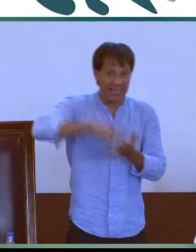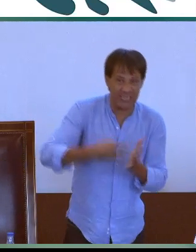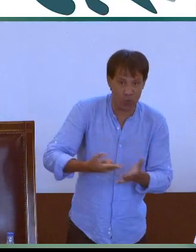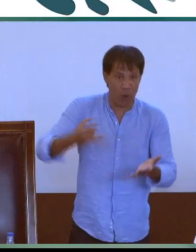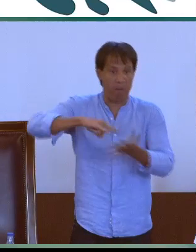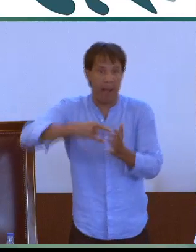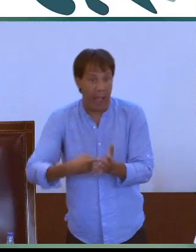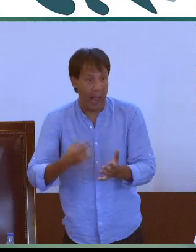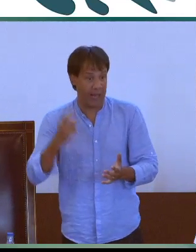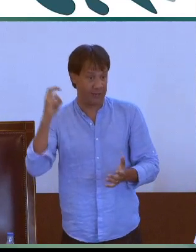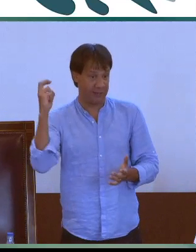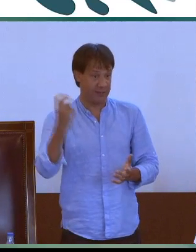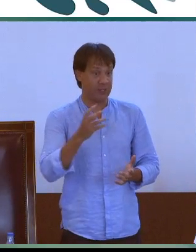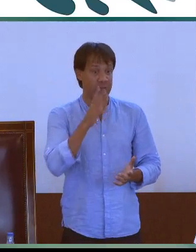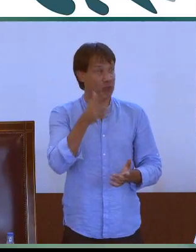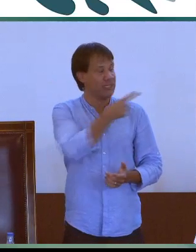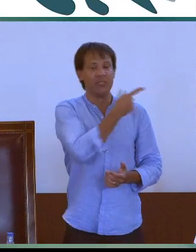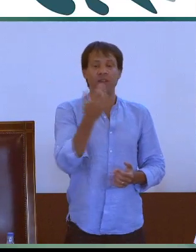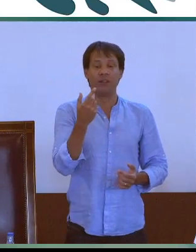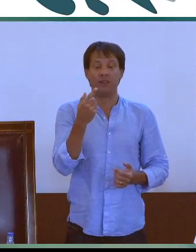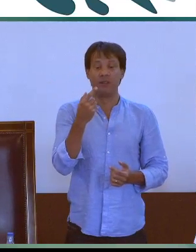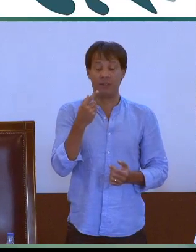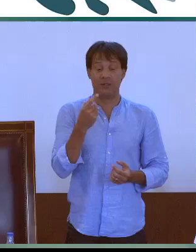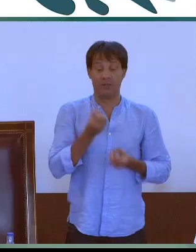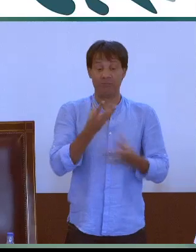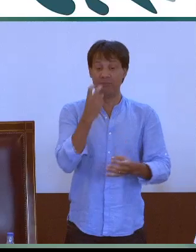es método, metodología, arquitectura, plan.